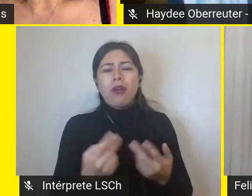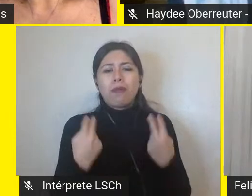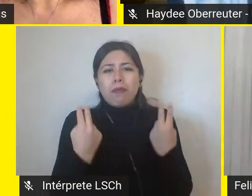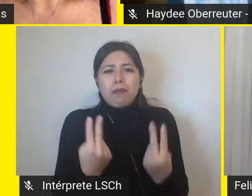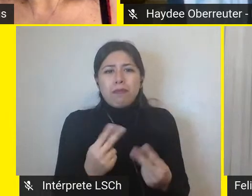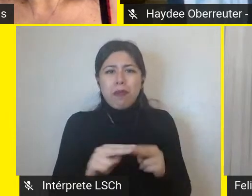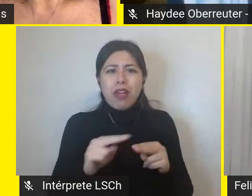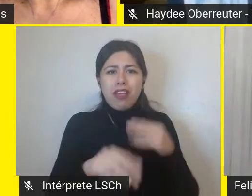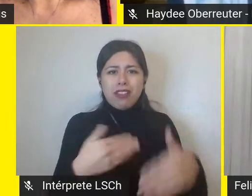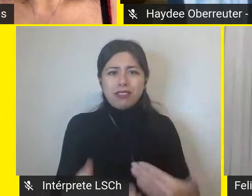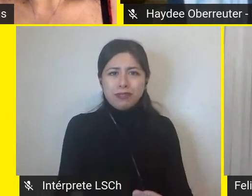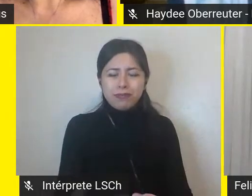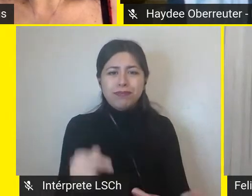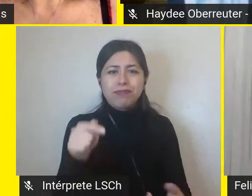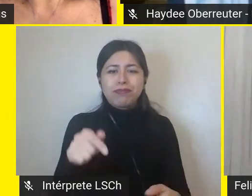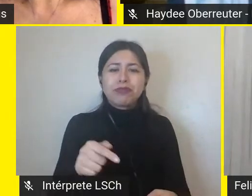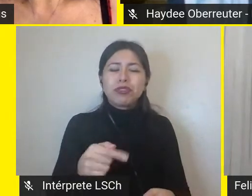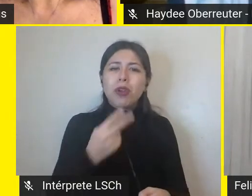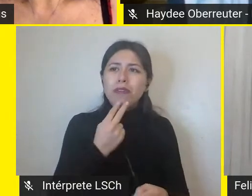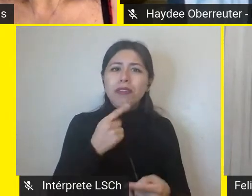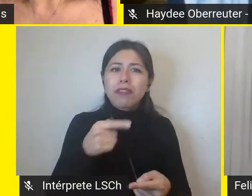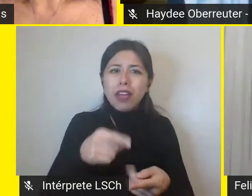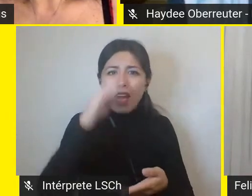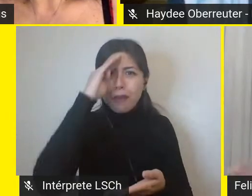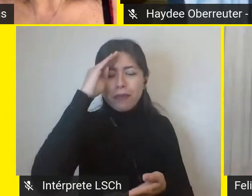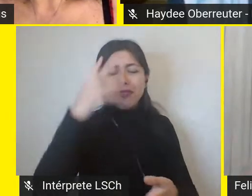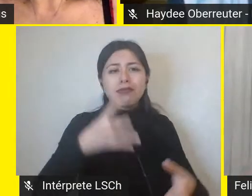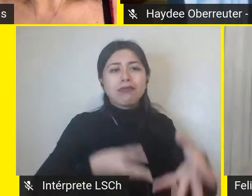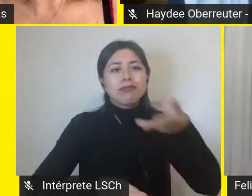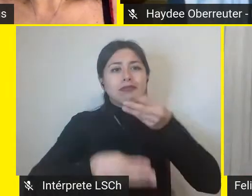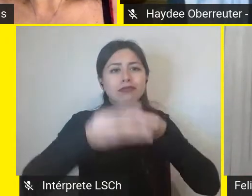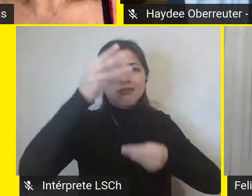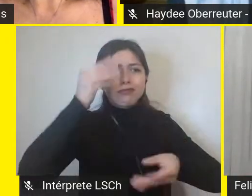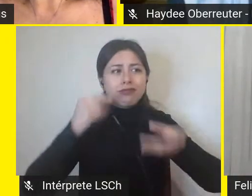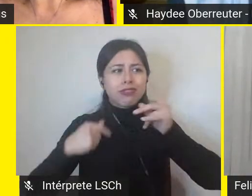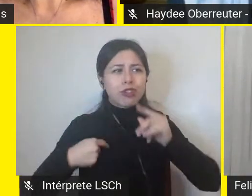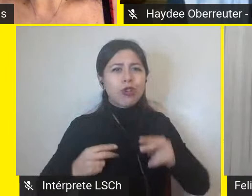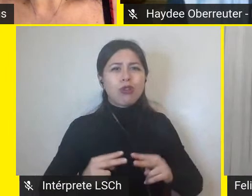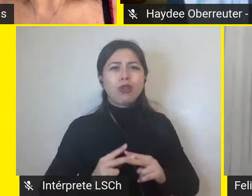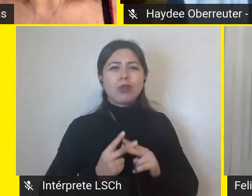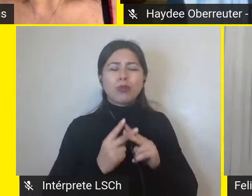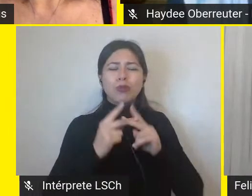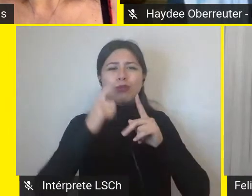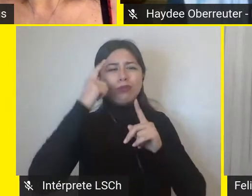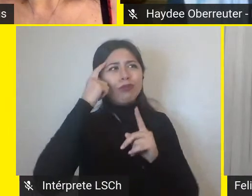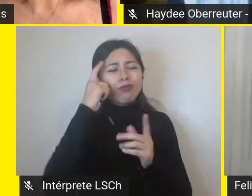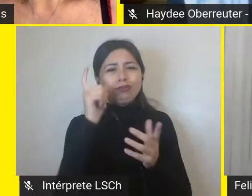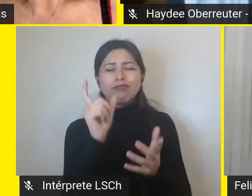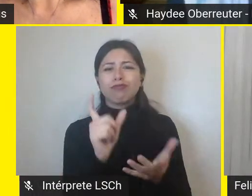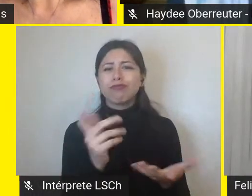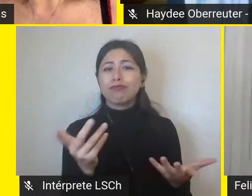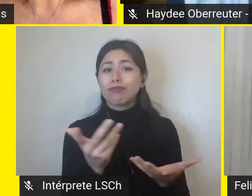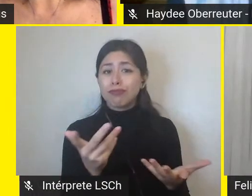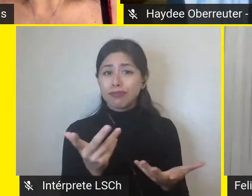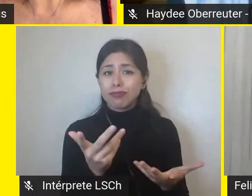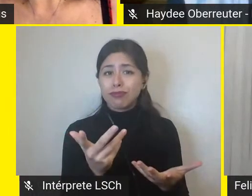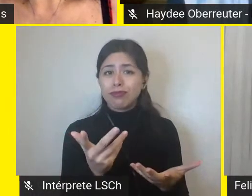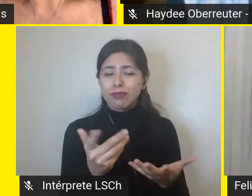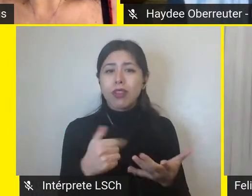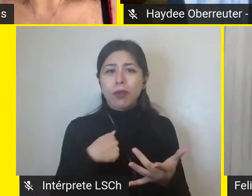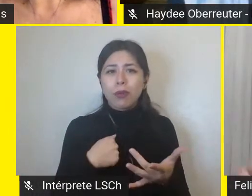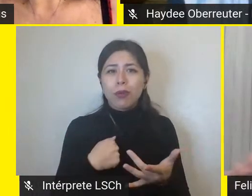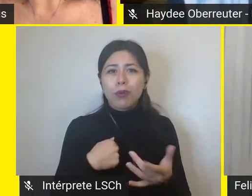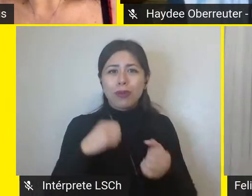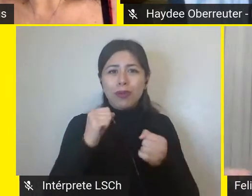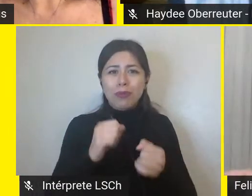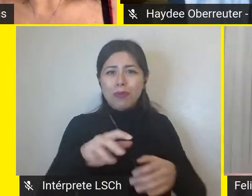tocado convivir con esas experiencias y por ende me he hecho un constructo respecto a, bueno, en cualquier momento uno toma un rol en la